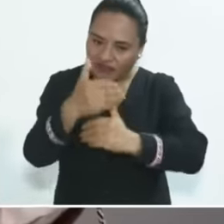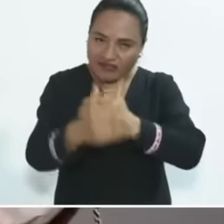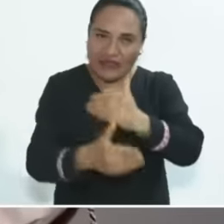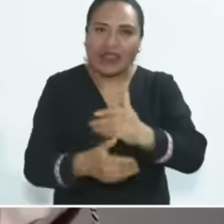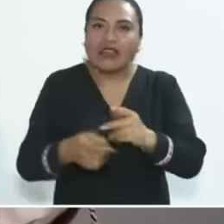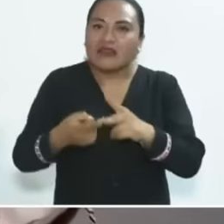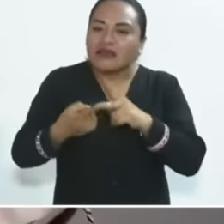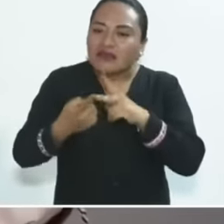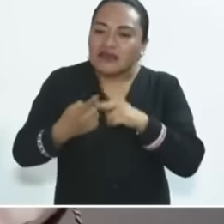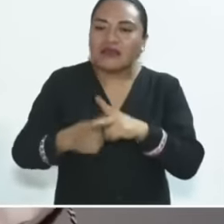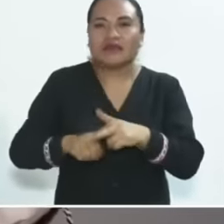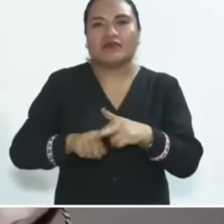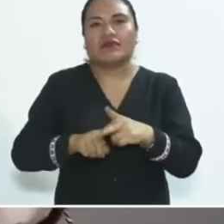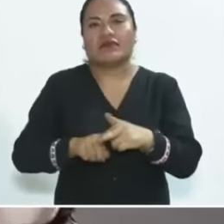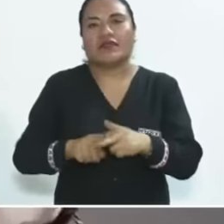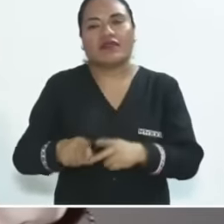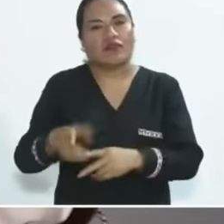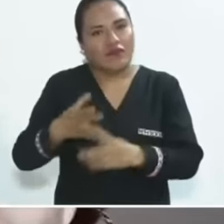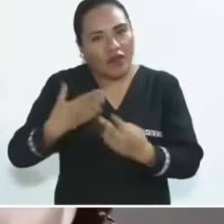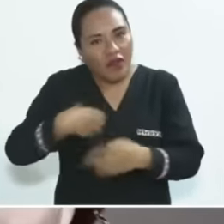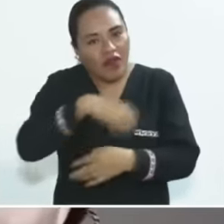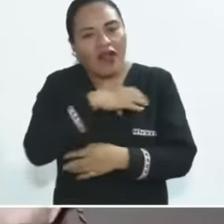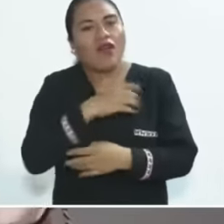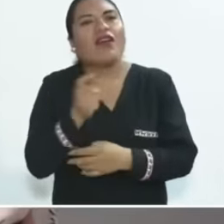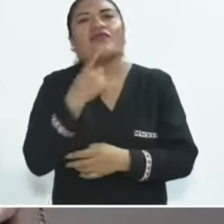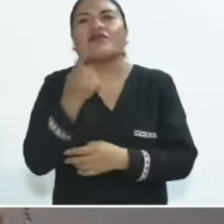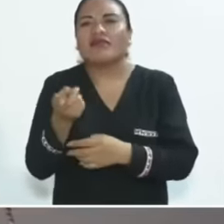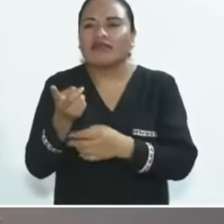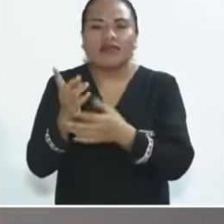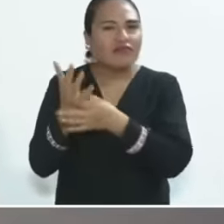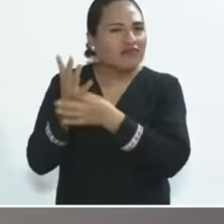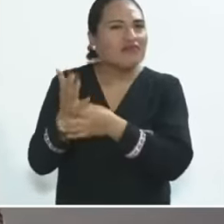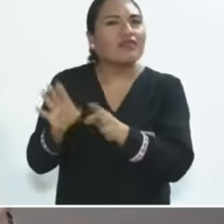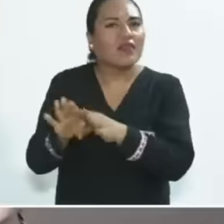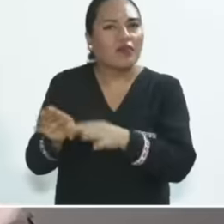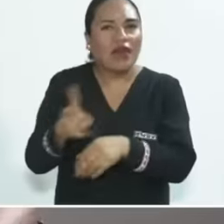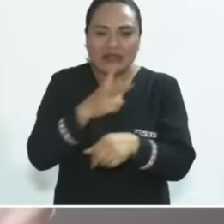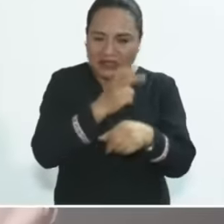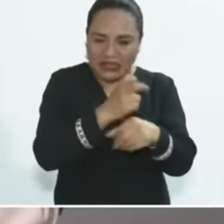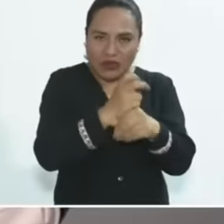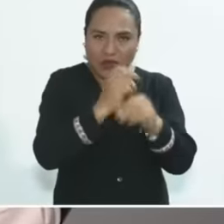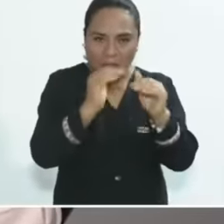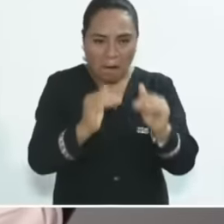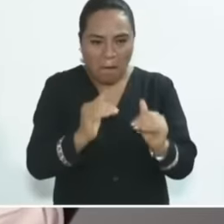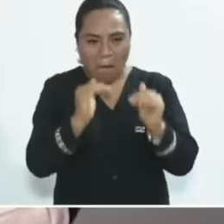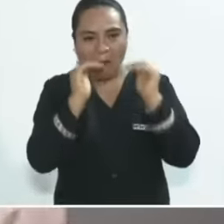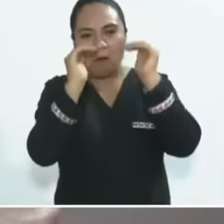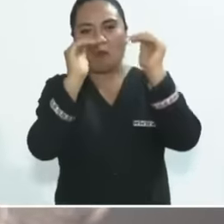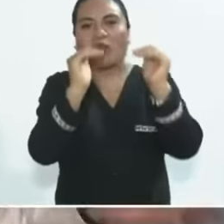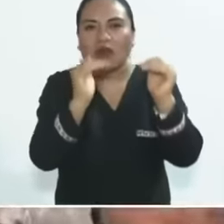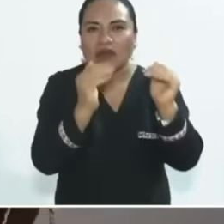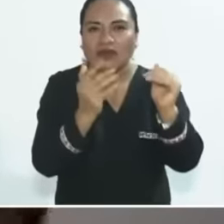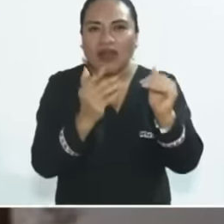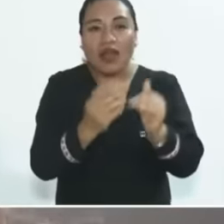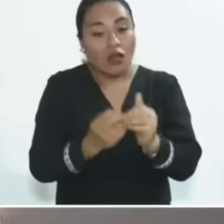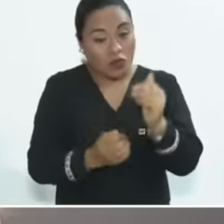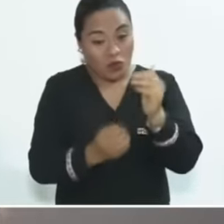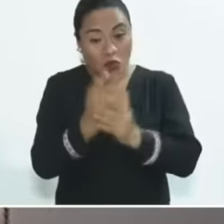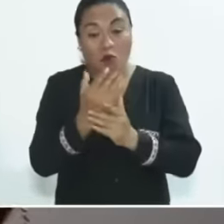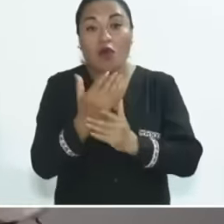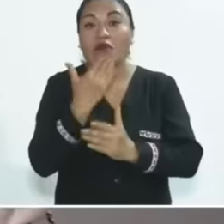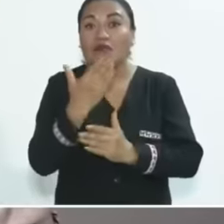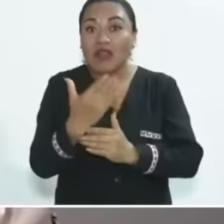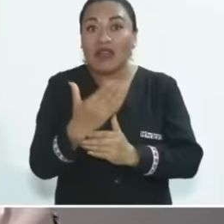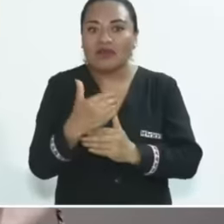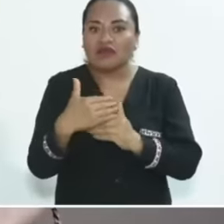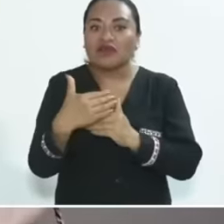iniciando. Claudia dice segundo piso de la transformación. Es una etapa nueva la que viene, que va a